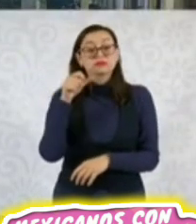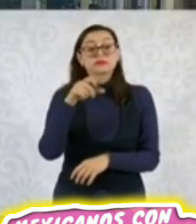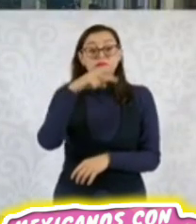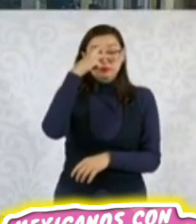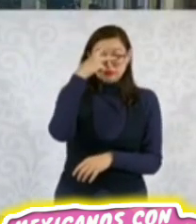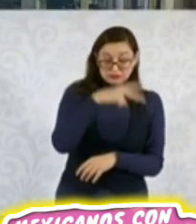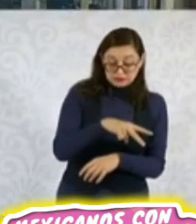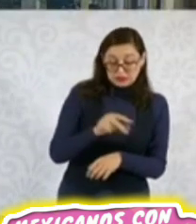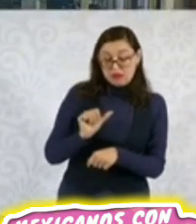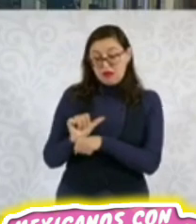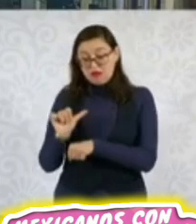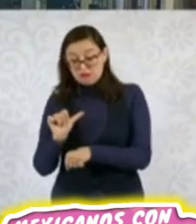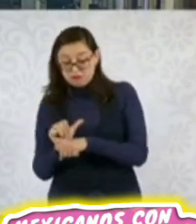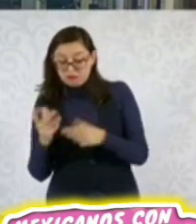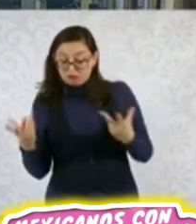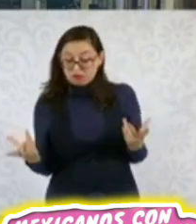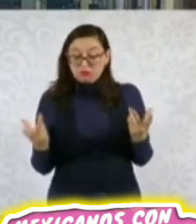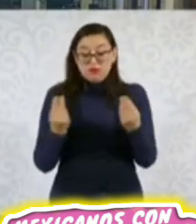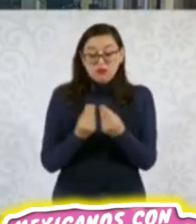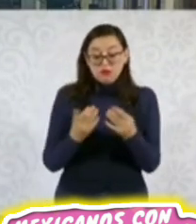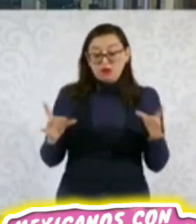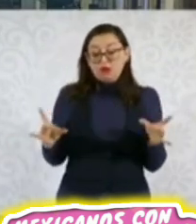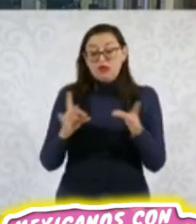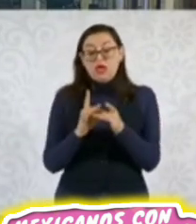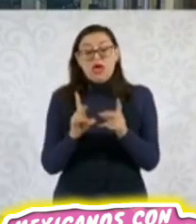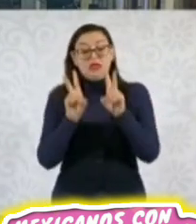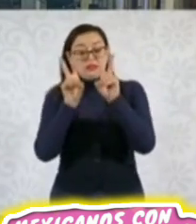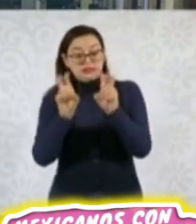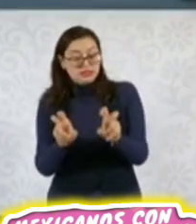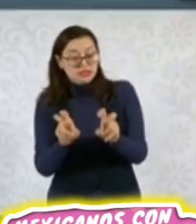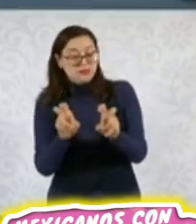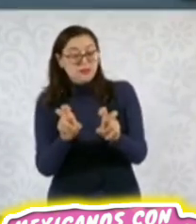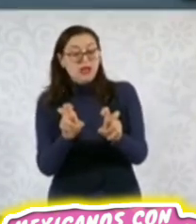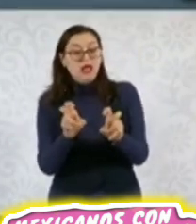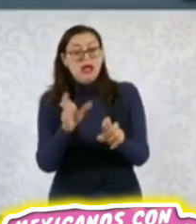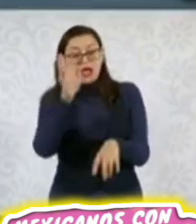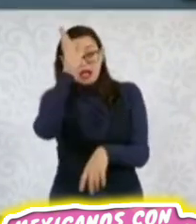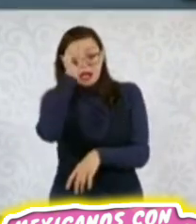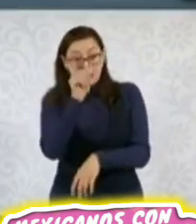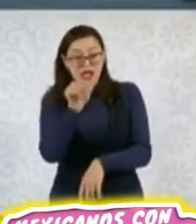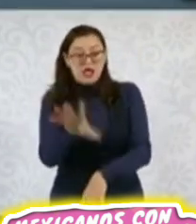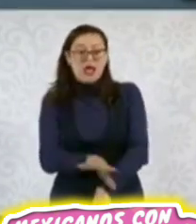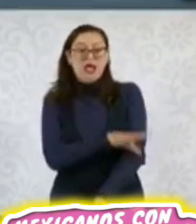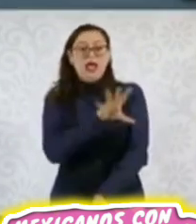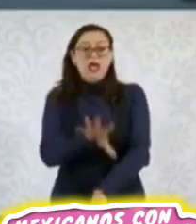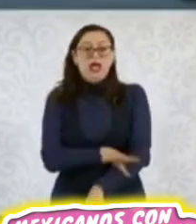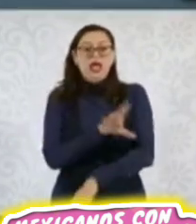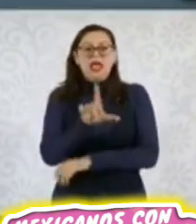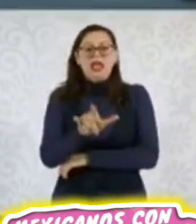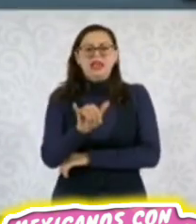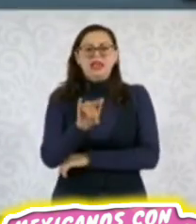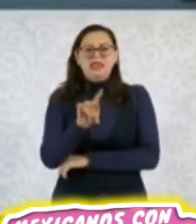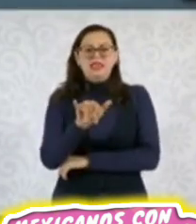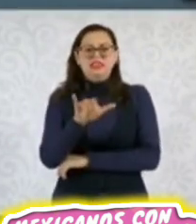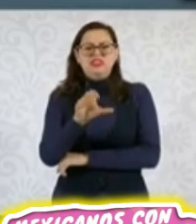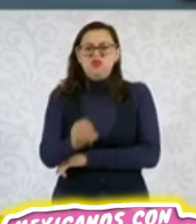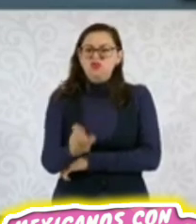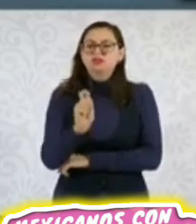México acerca de, en materia de explotación y producción de baterías de litio. ¿Nos podría explicar en qué